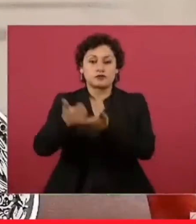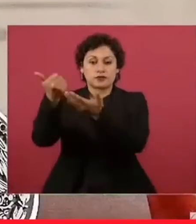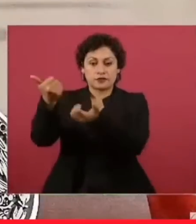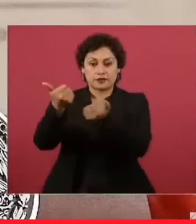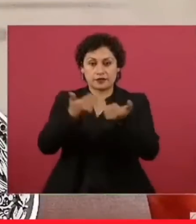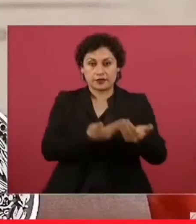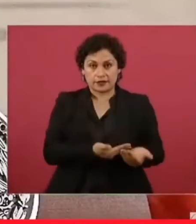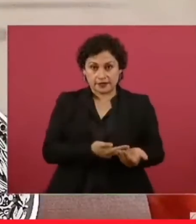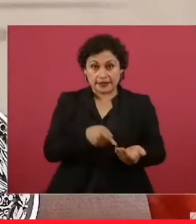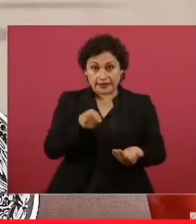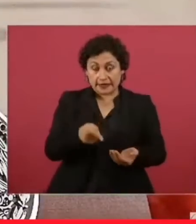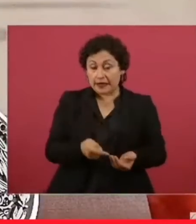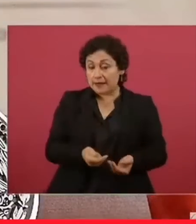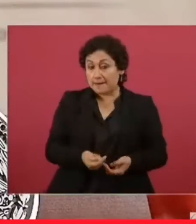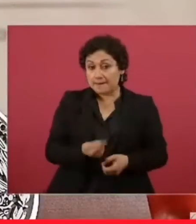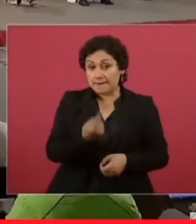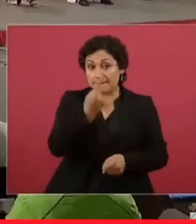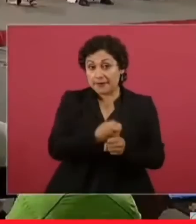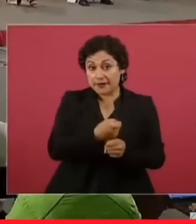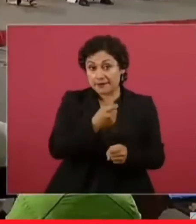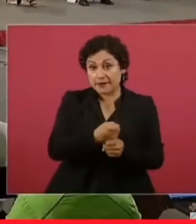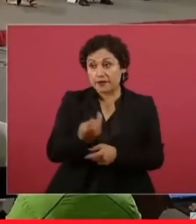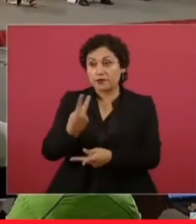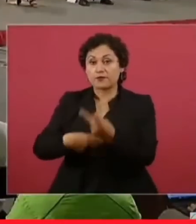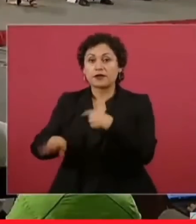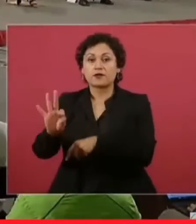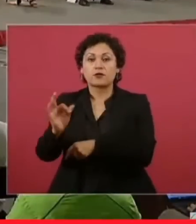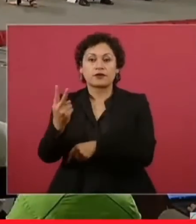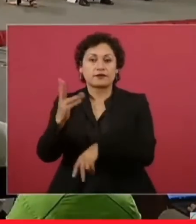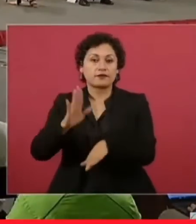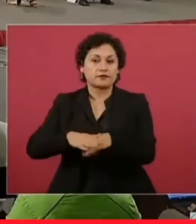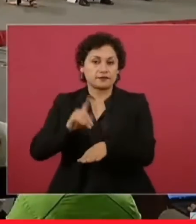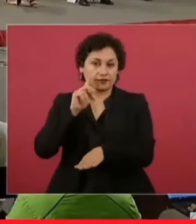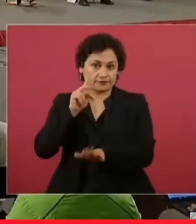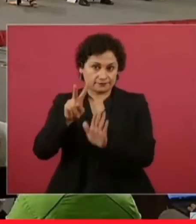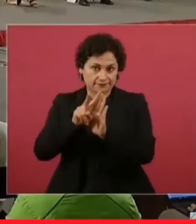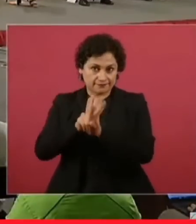primero de 42 trenes. Les enseñamos un poquito del video.